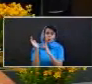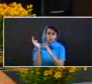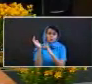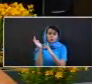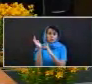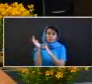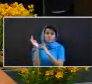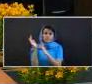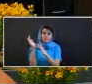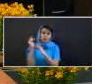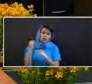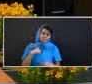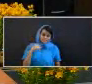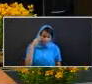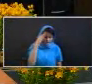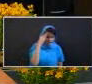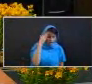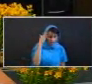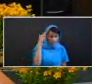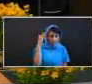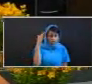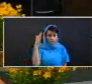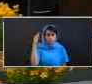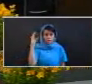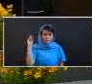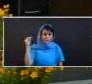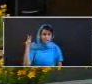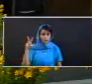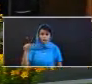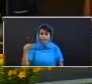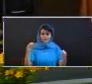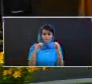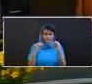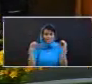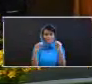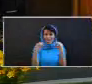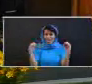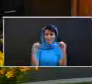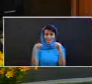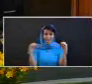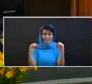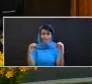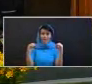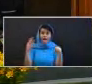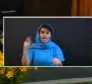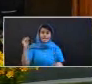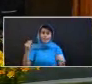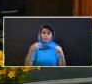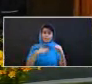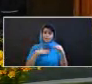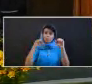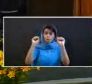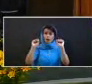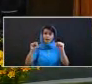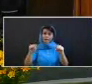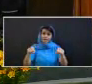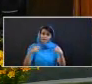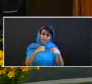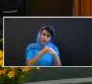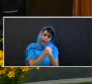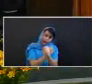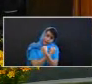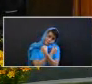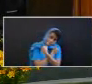Jesús, y yo sé que no hay nadie que me pueda